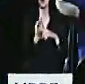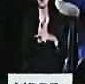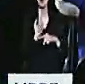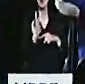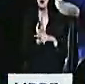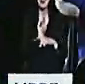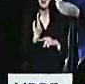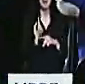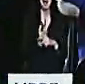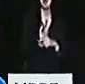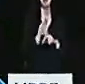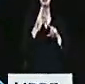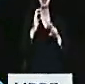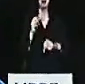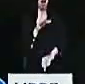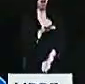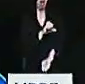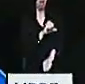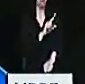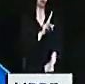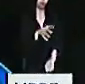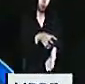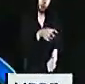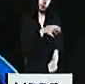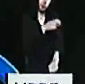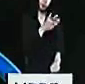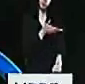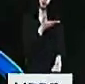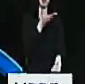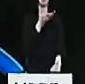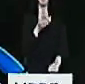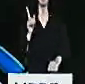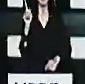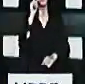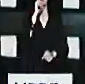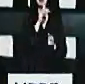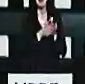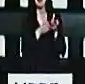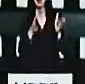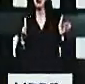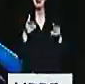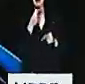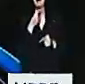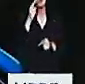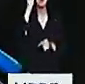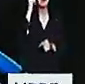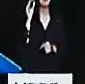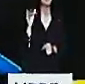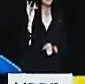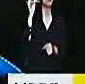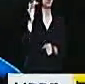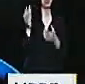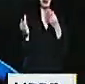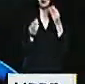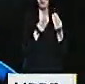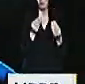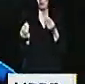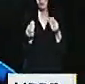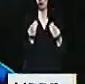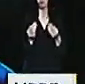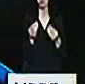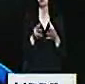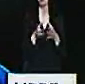conversamos de descentralización y queremos poner en este último bloque, los minutos que nos quedan, la mirada en el futuro, en lo que viene también, porque llevamos mucho